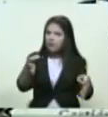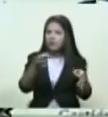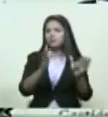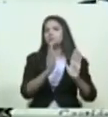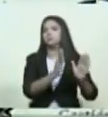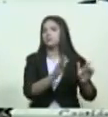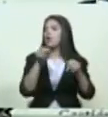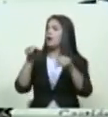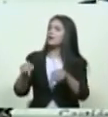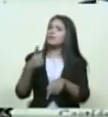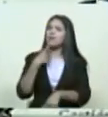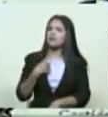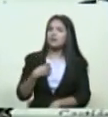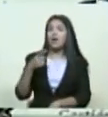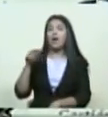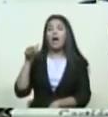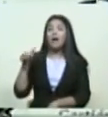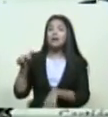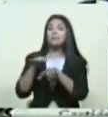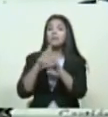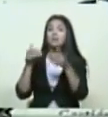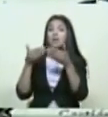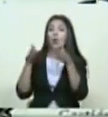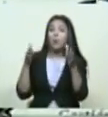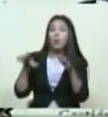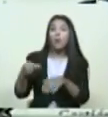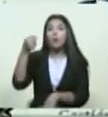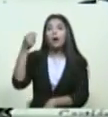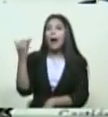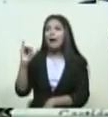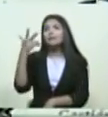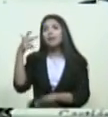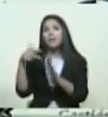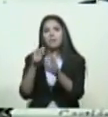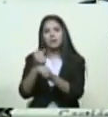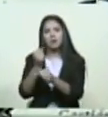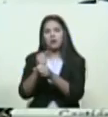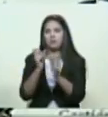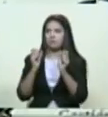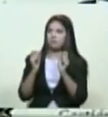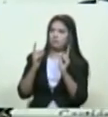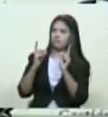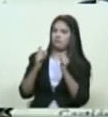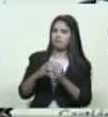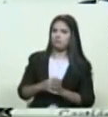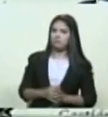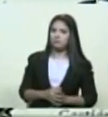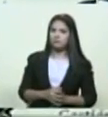mí se me decía, no, en la fiscalía hay aproximadamente 3.000 funcionarios.